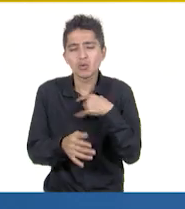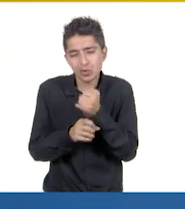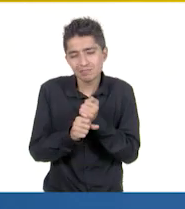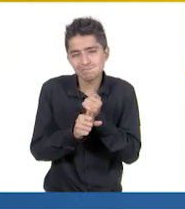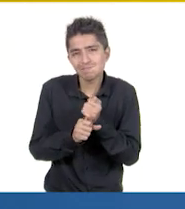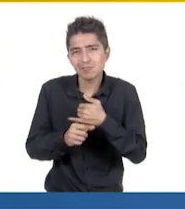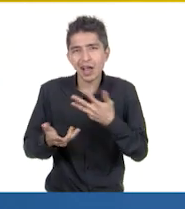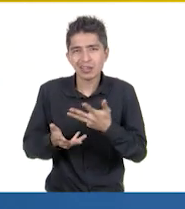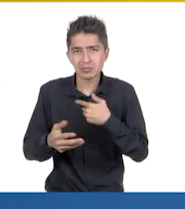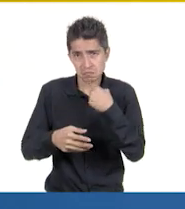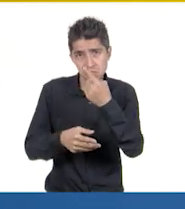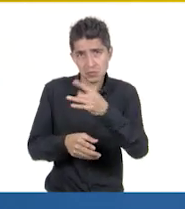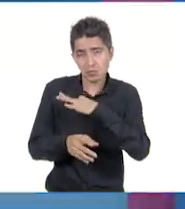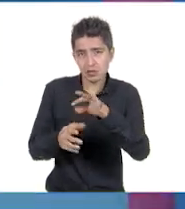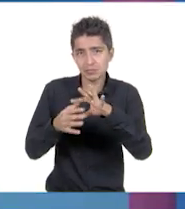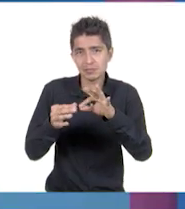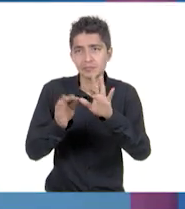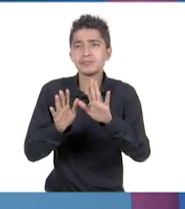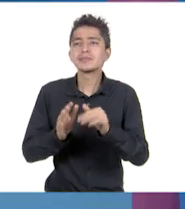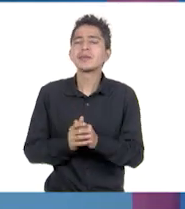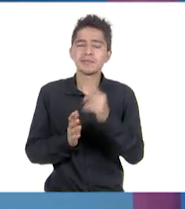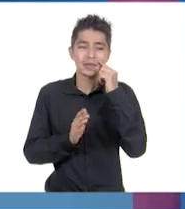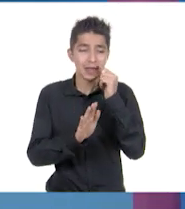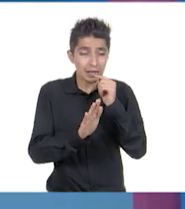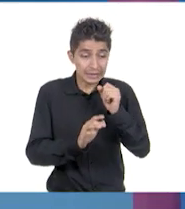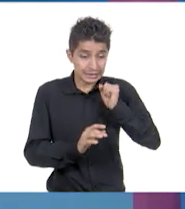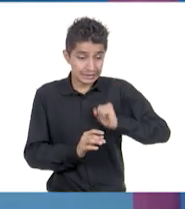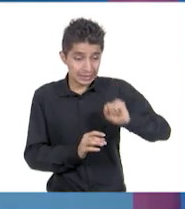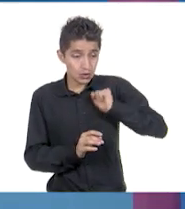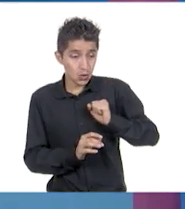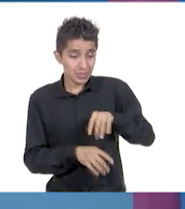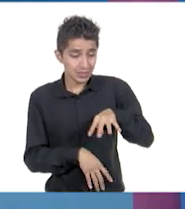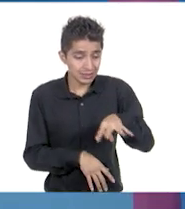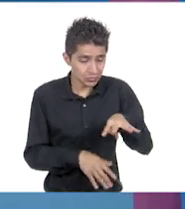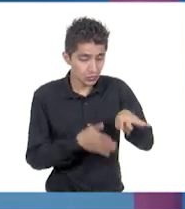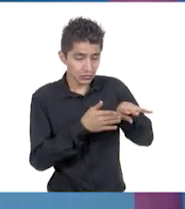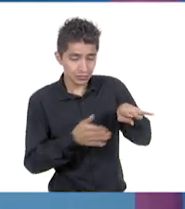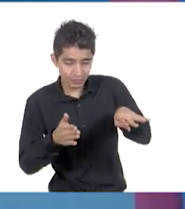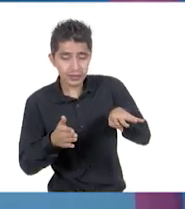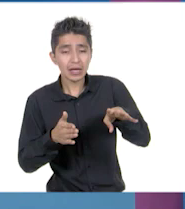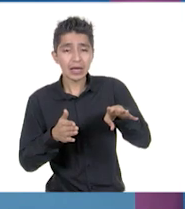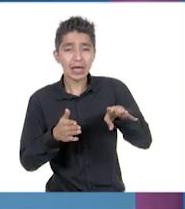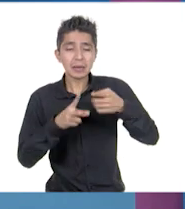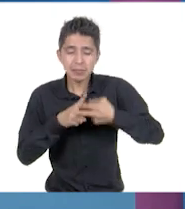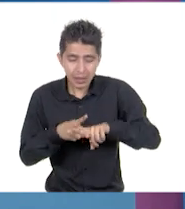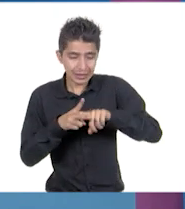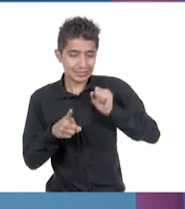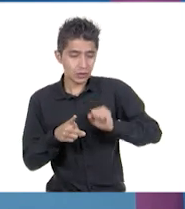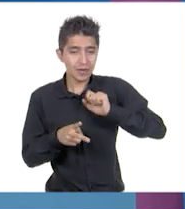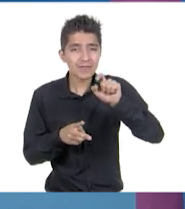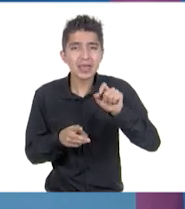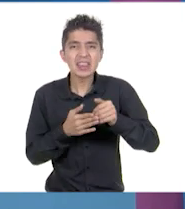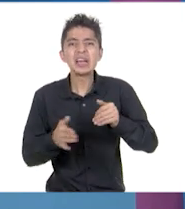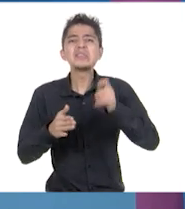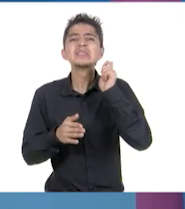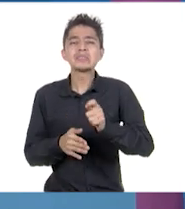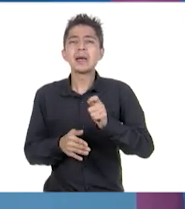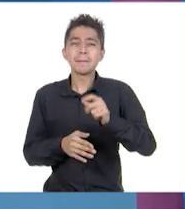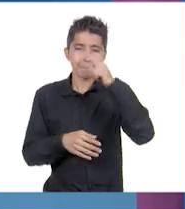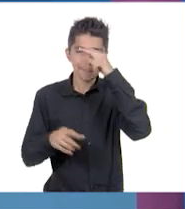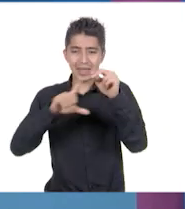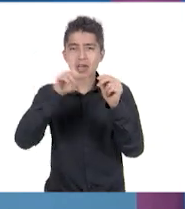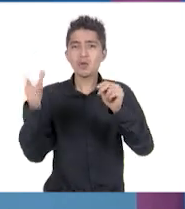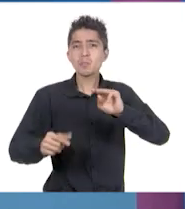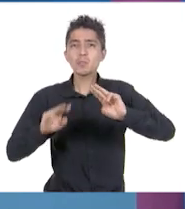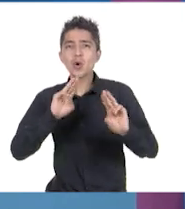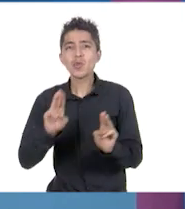adelante. Entre fines del siglo XIX y principios del siglo XX, México se sumó al capitalismo